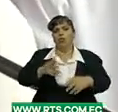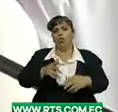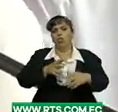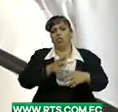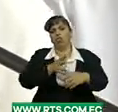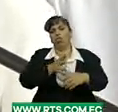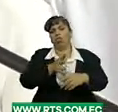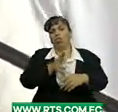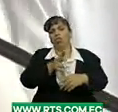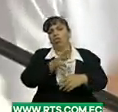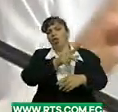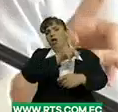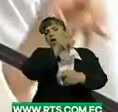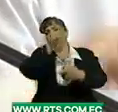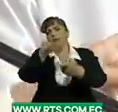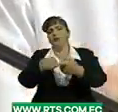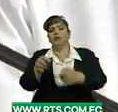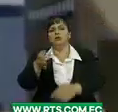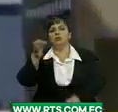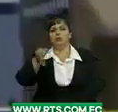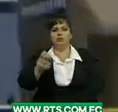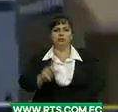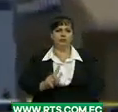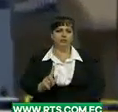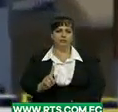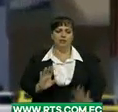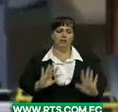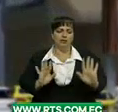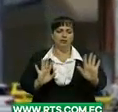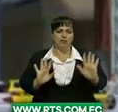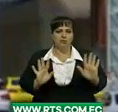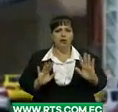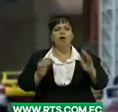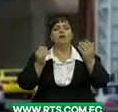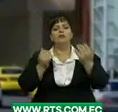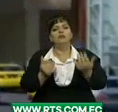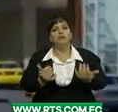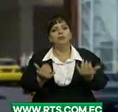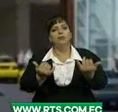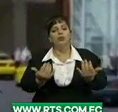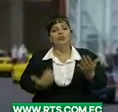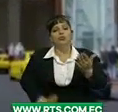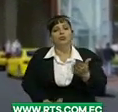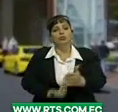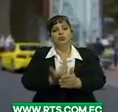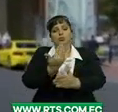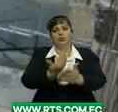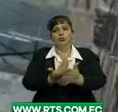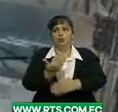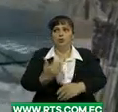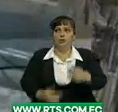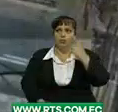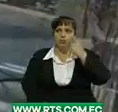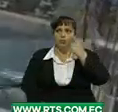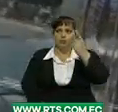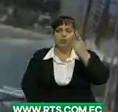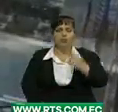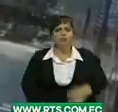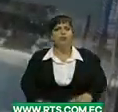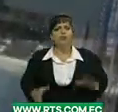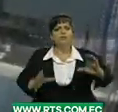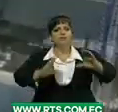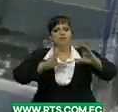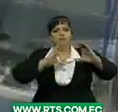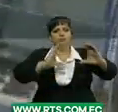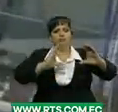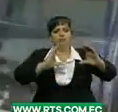visión es ir por aire y también por agua. La estructura que unirá las principales ciudades de Guayas contempla 4 estaciones y